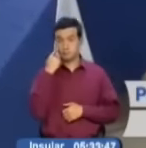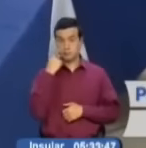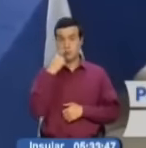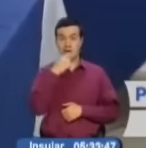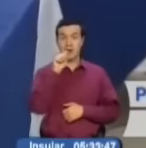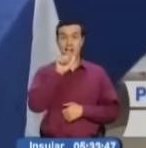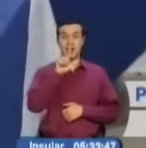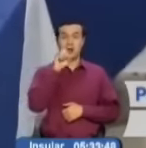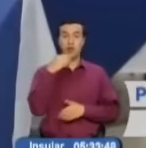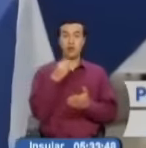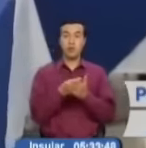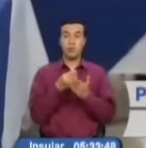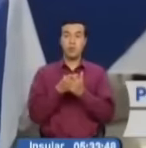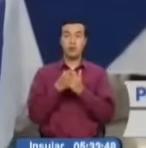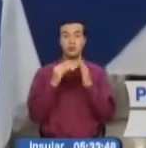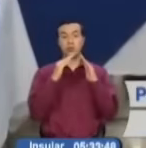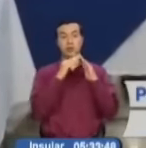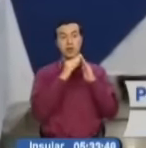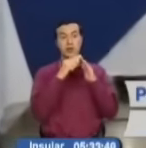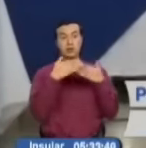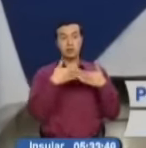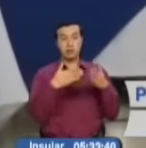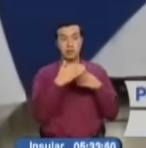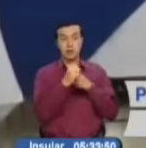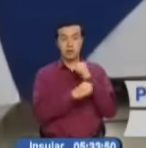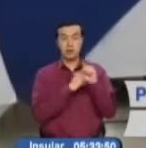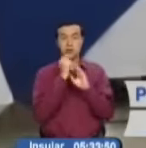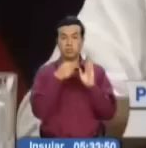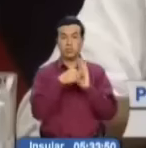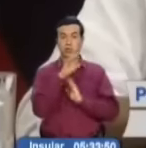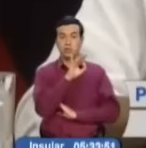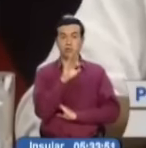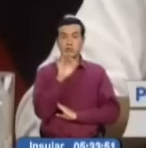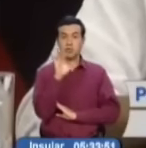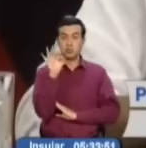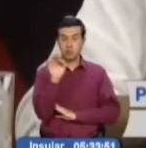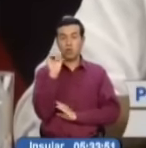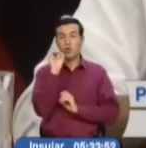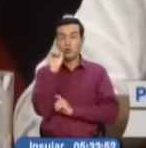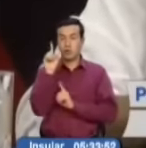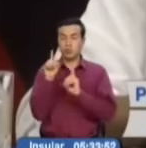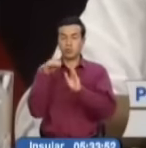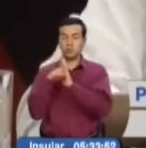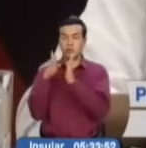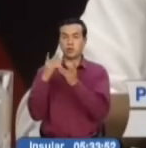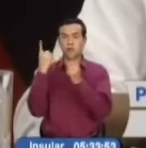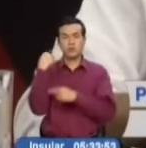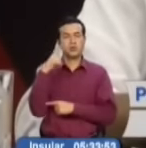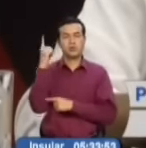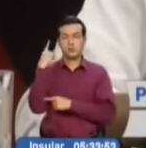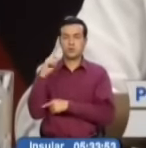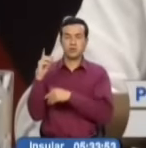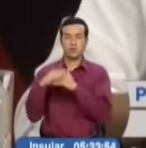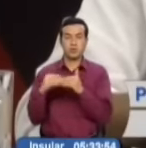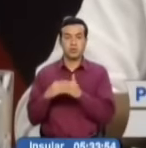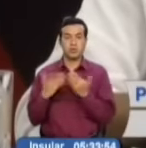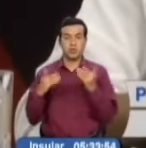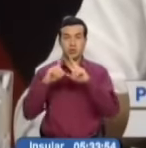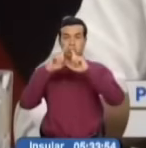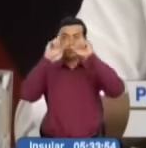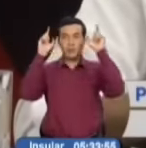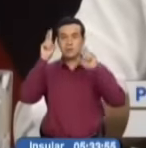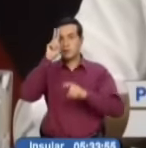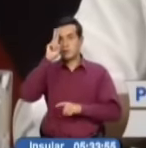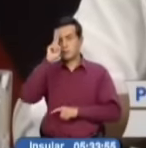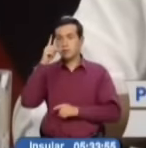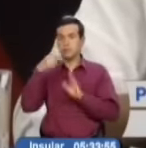Chiriboga comprando una casa, un fideicomiso en Panamá en el año 99, o si aparecen ciertos banqueros con centenas de millones de dólares en empresas fantasmas